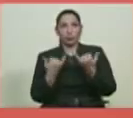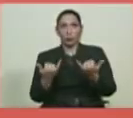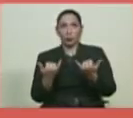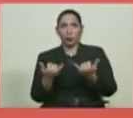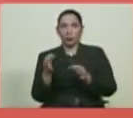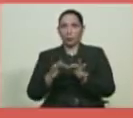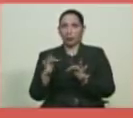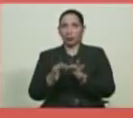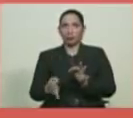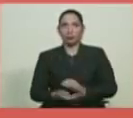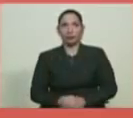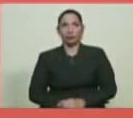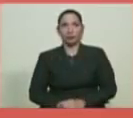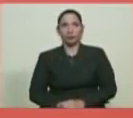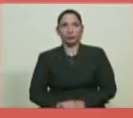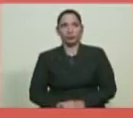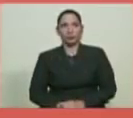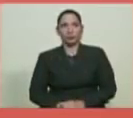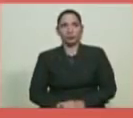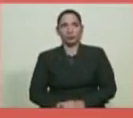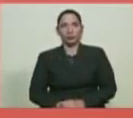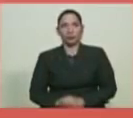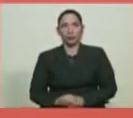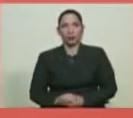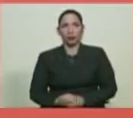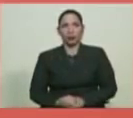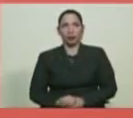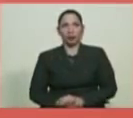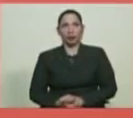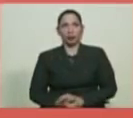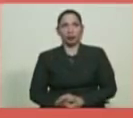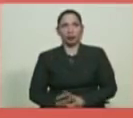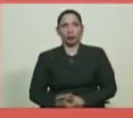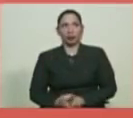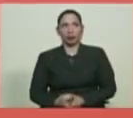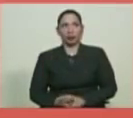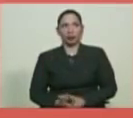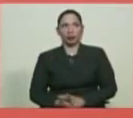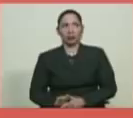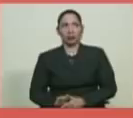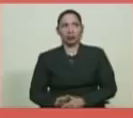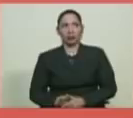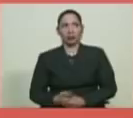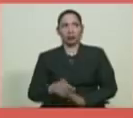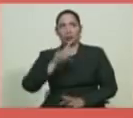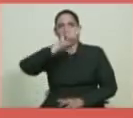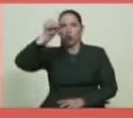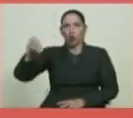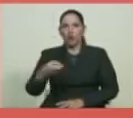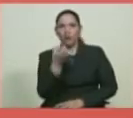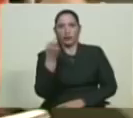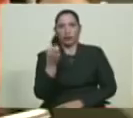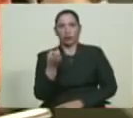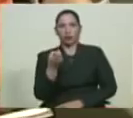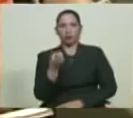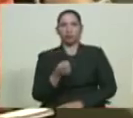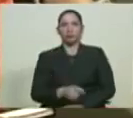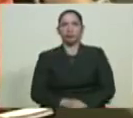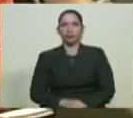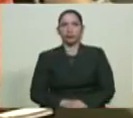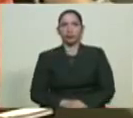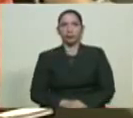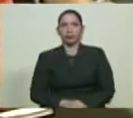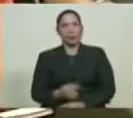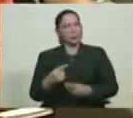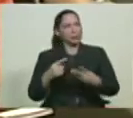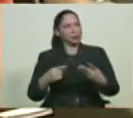petro. Por Globovisión, Fabiana Ortega. Buenas tardes, ministro. ¿Cómo está? Bien. Meler. Varias